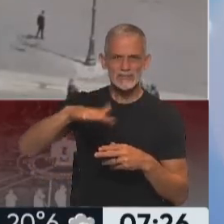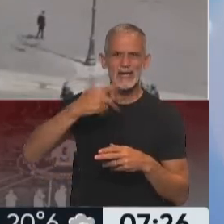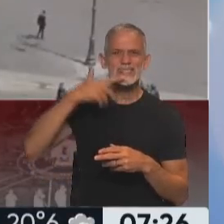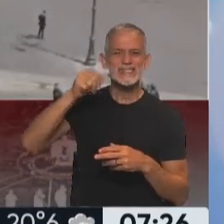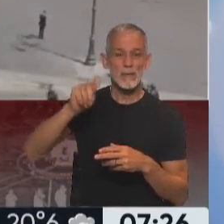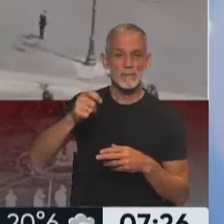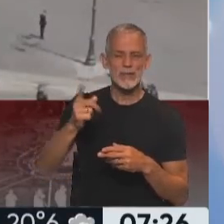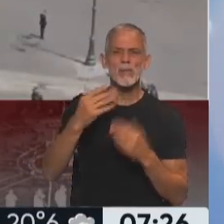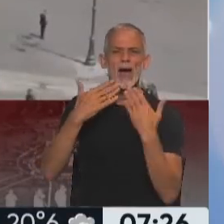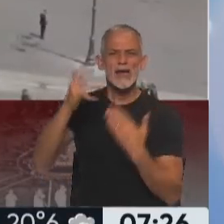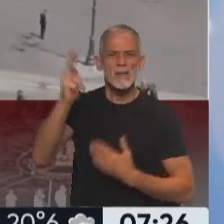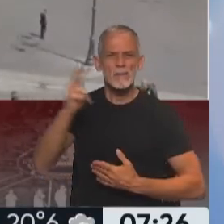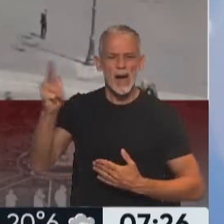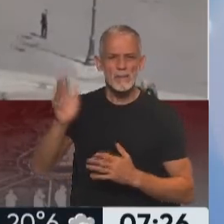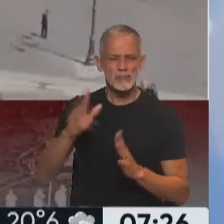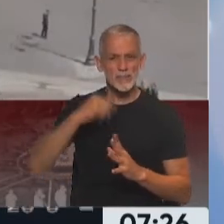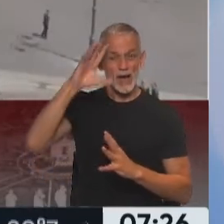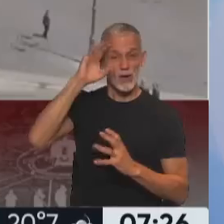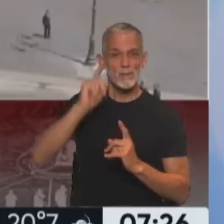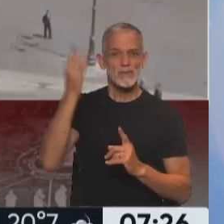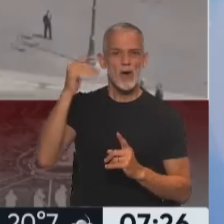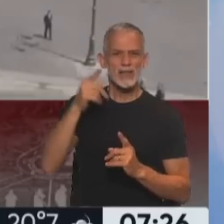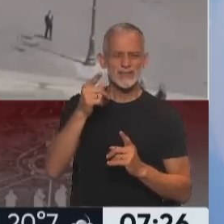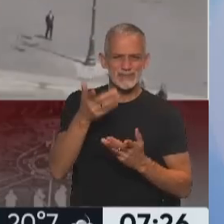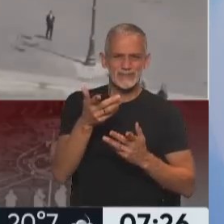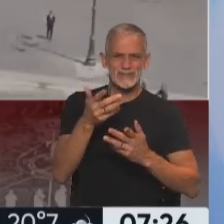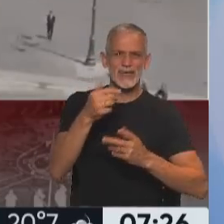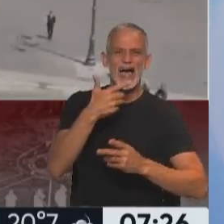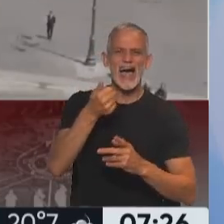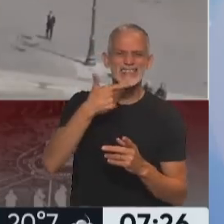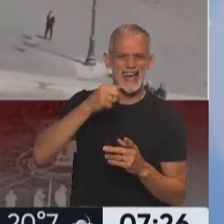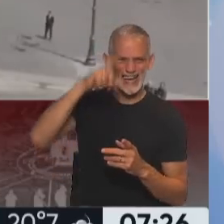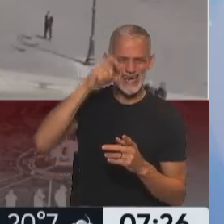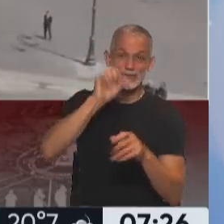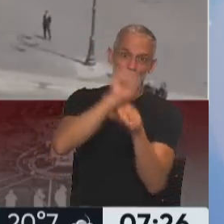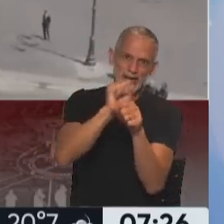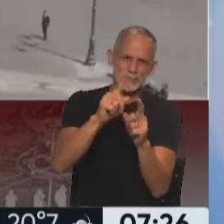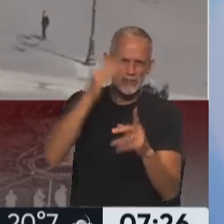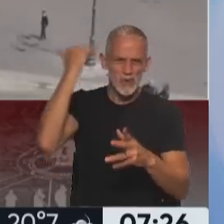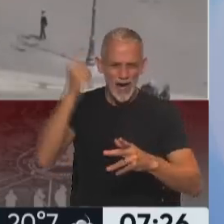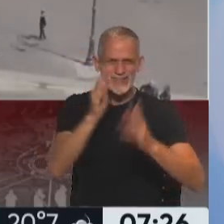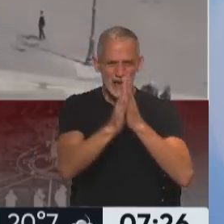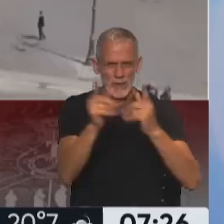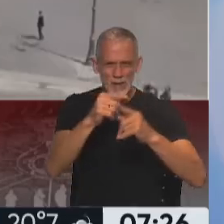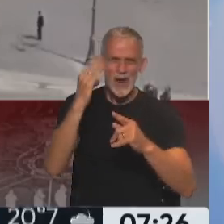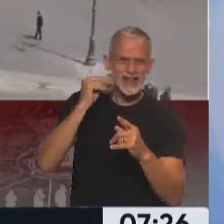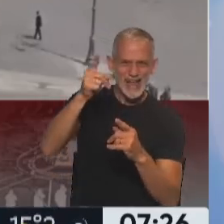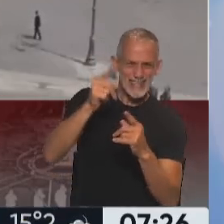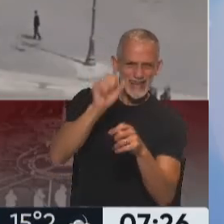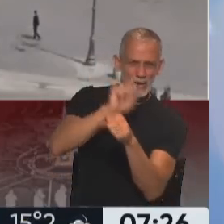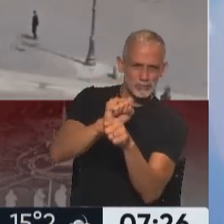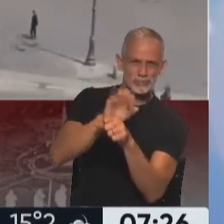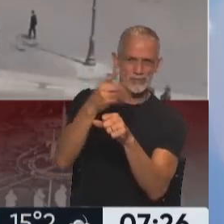al Papa, porque ella lo recordaba que lo recibió cuando Assange todavía estaba preso. Recuerdan que estaba en el Reino Unido después de haber